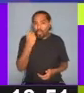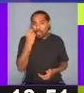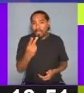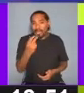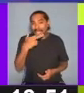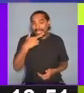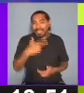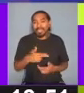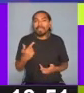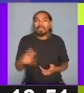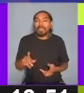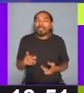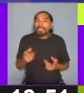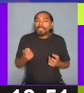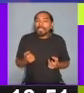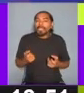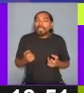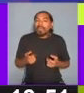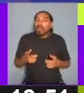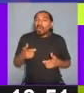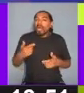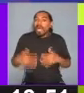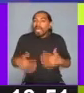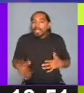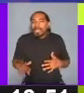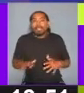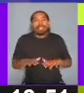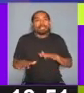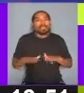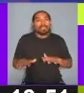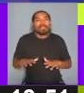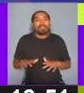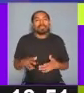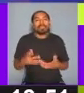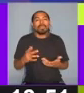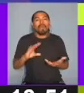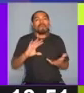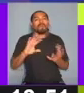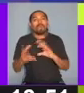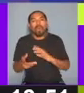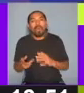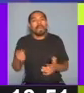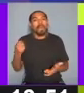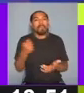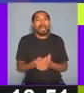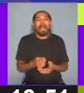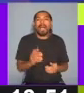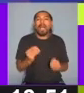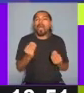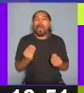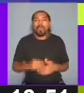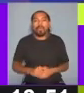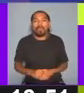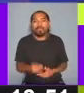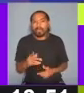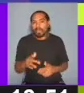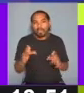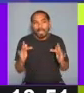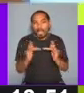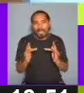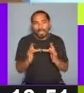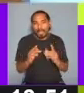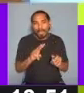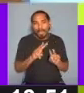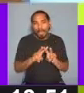y agilizar para quienes lo pagan la forma de hacerlo a través de sistemas vía web mucho más ágiles. ¿Y